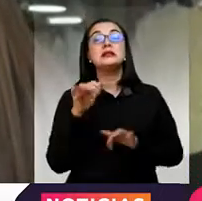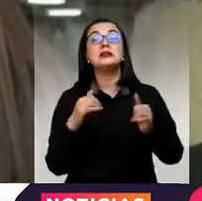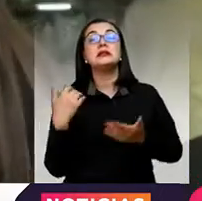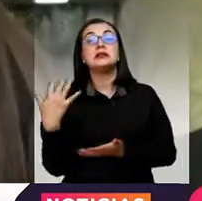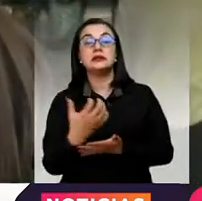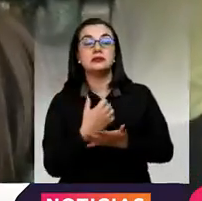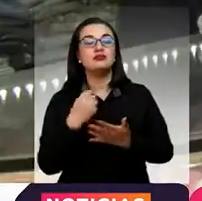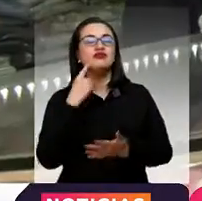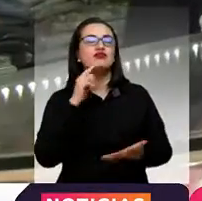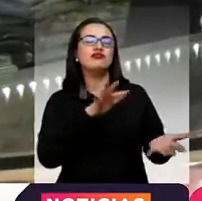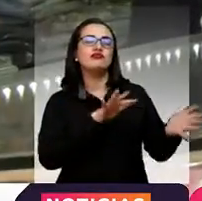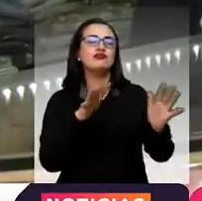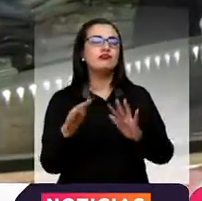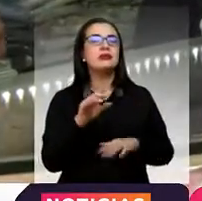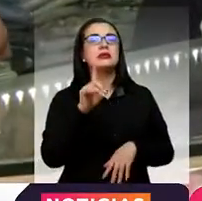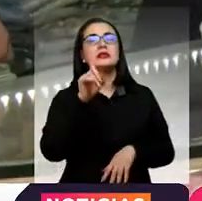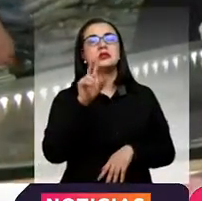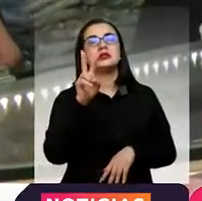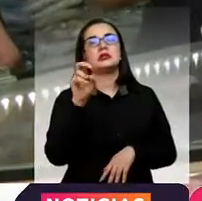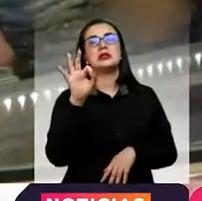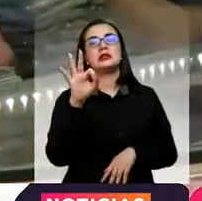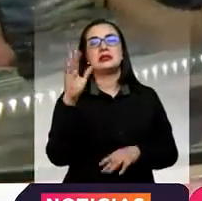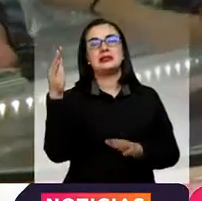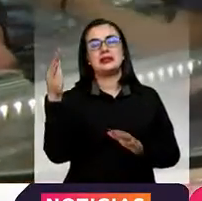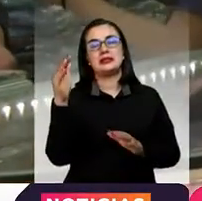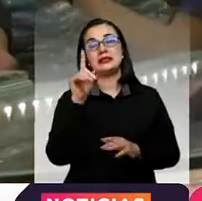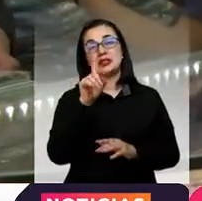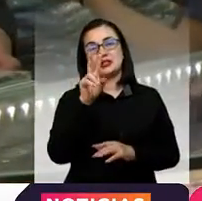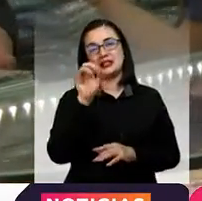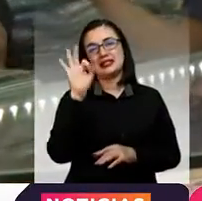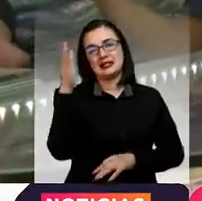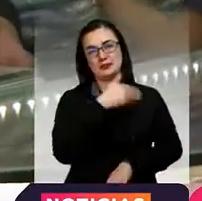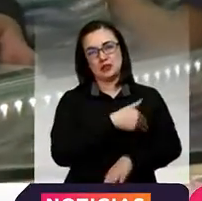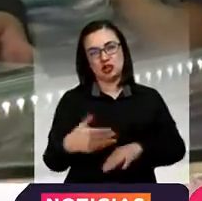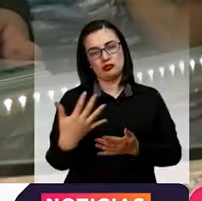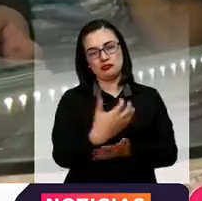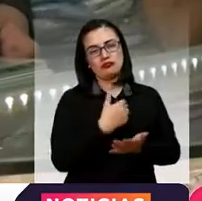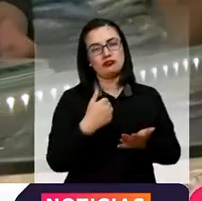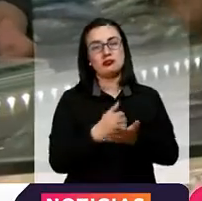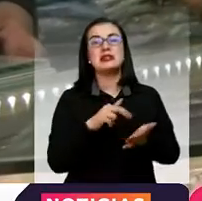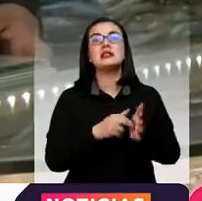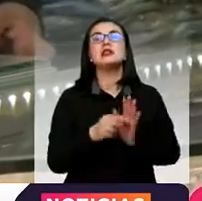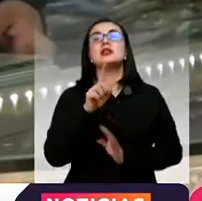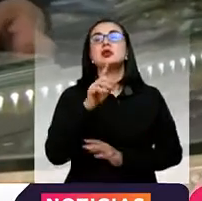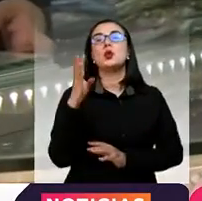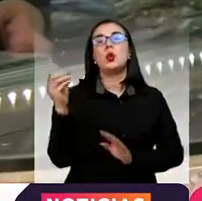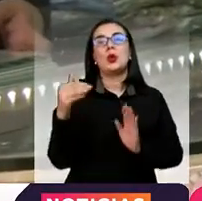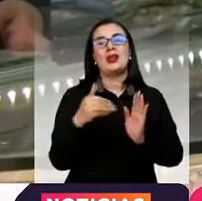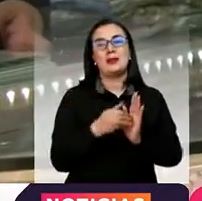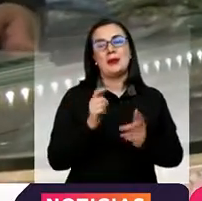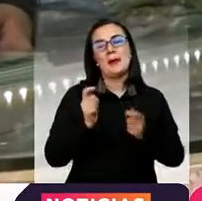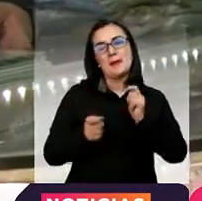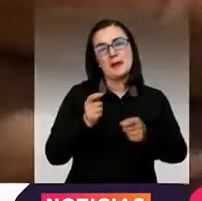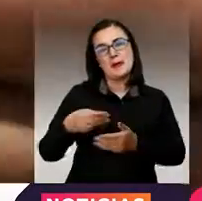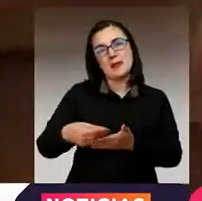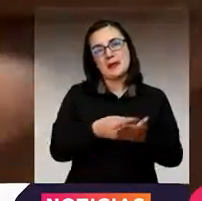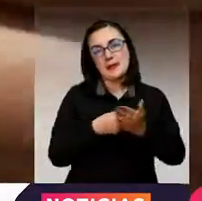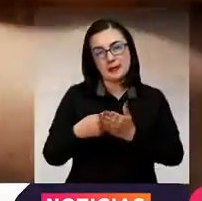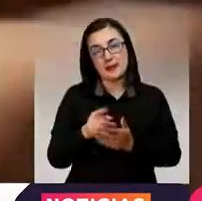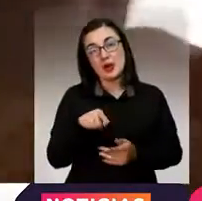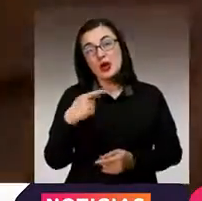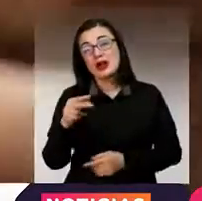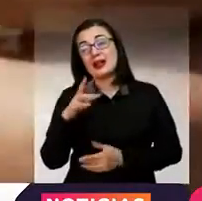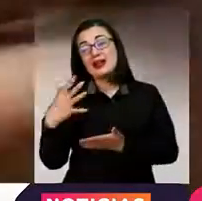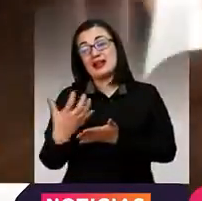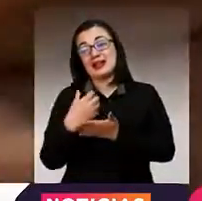recaudo adicional de 173 millones de pesos que representan 140 mil declaraciones. En cuanto al RTICA,